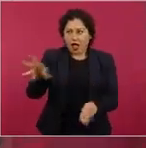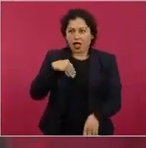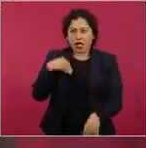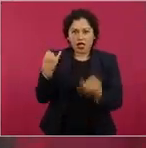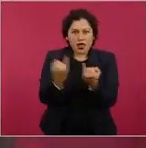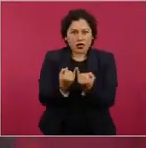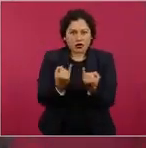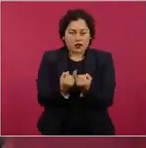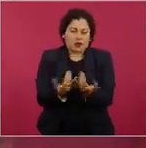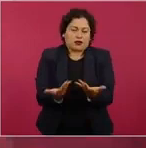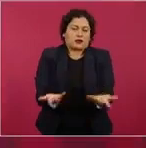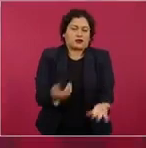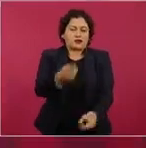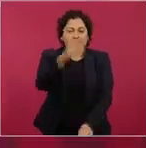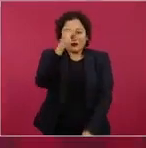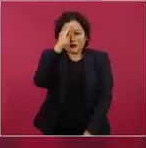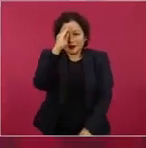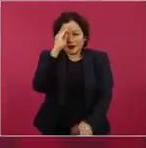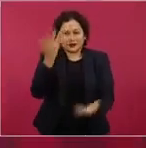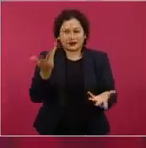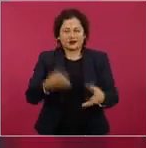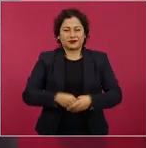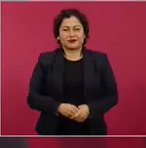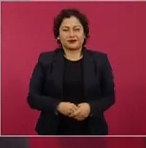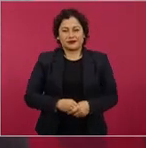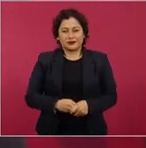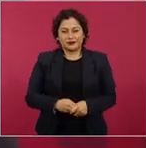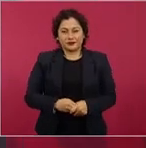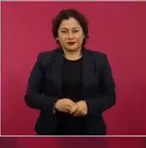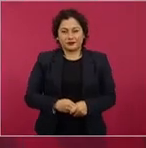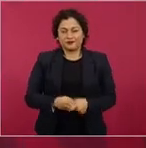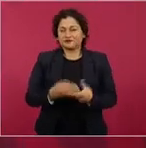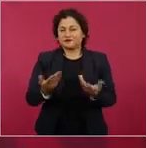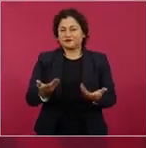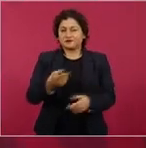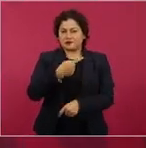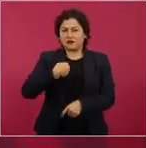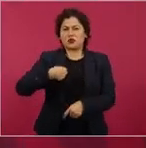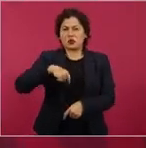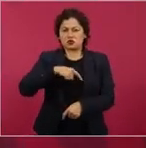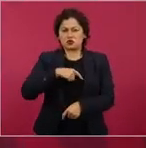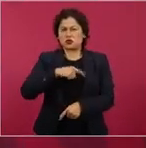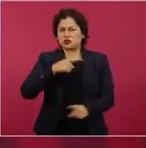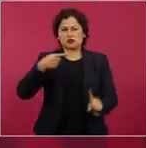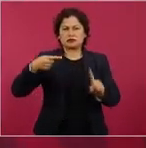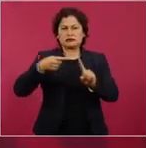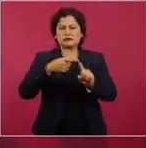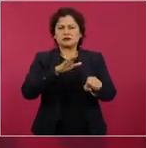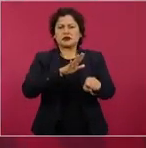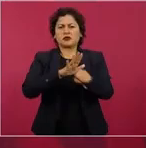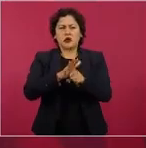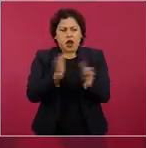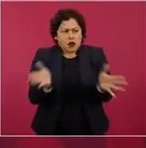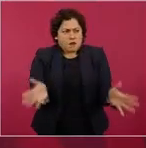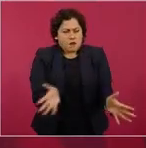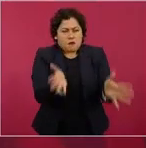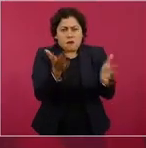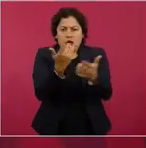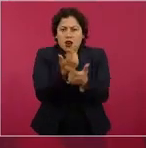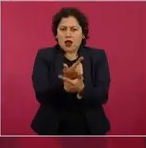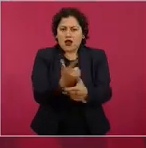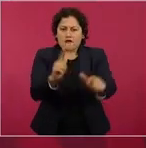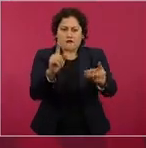Nosotros somos militantes de la libertad, de la justicia, de